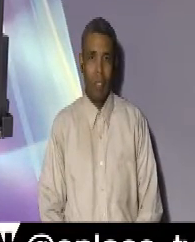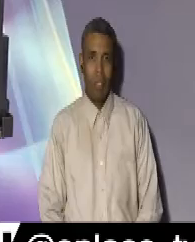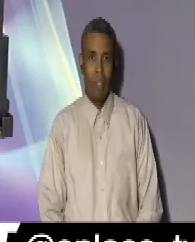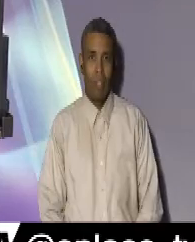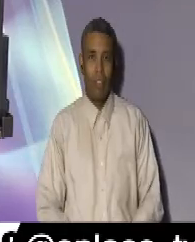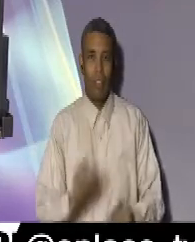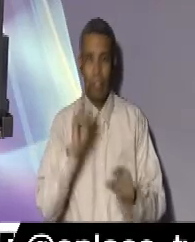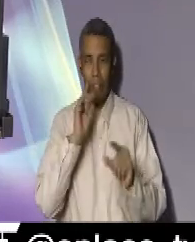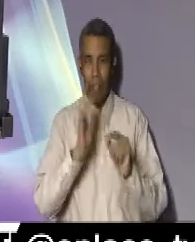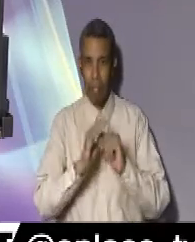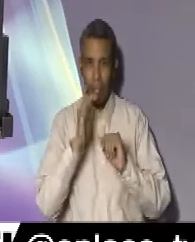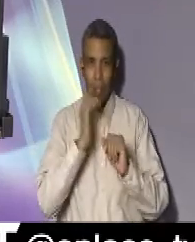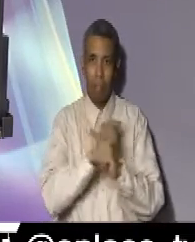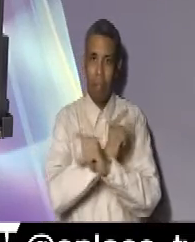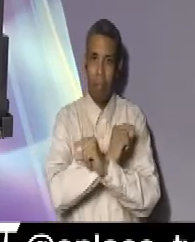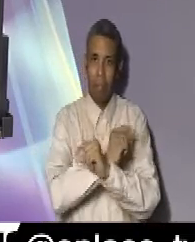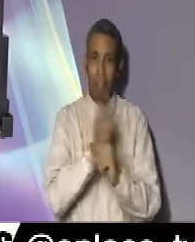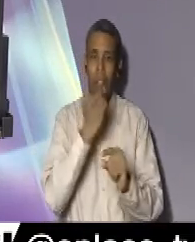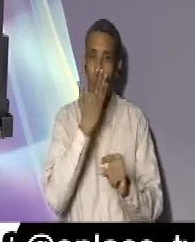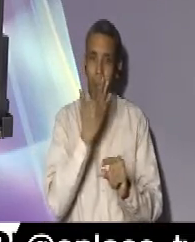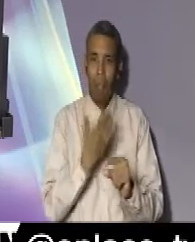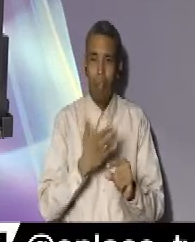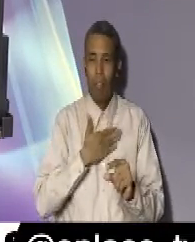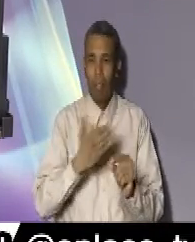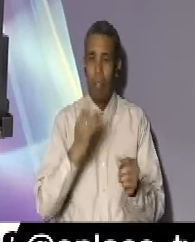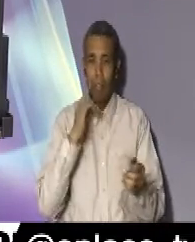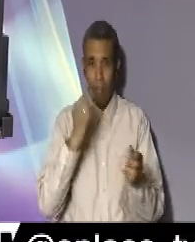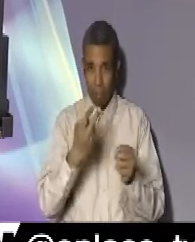las redes sociales y por medio de nuestra página